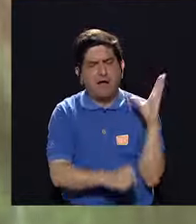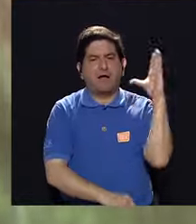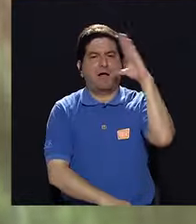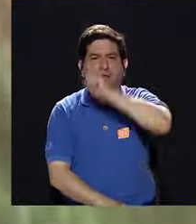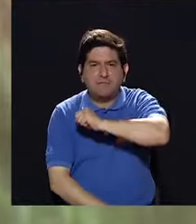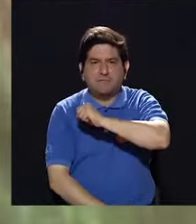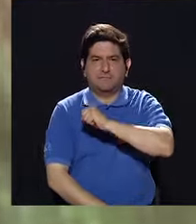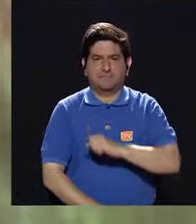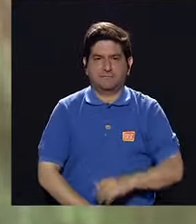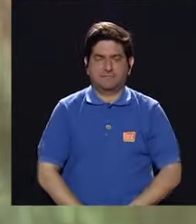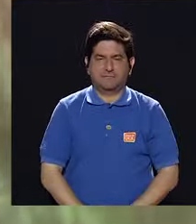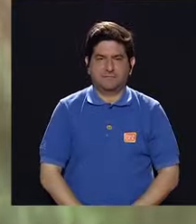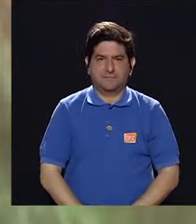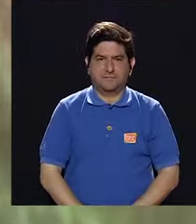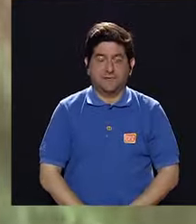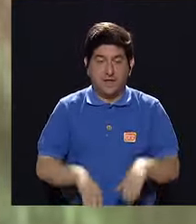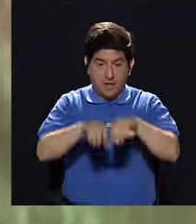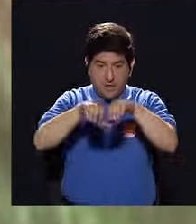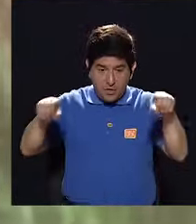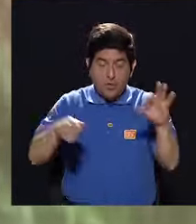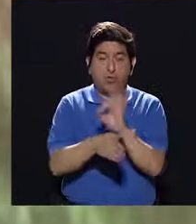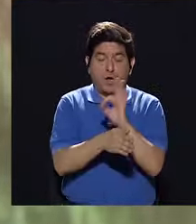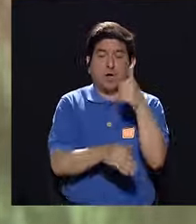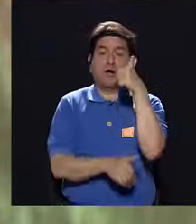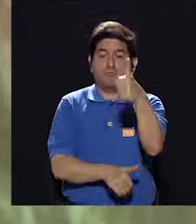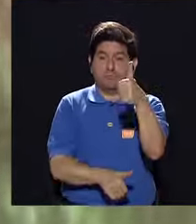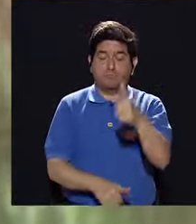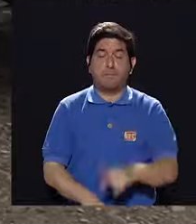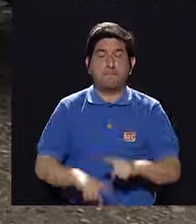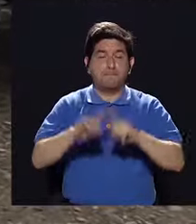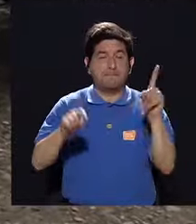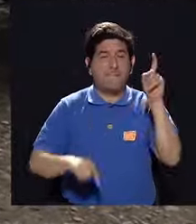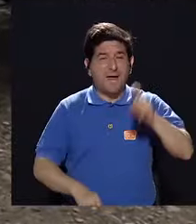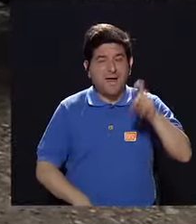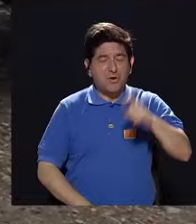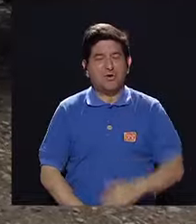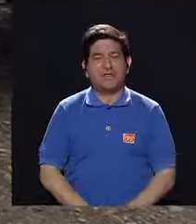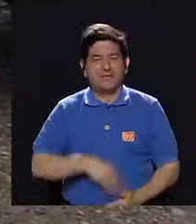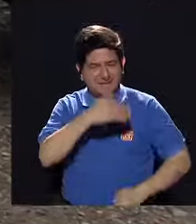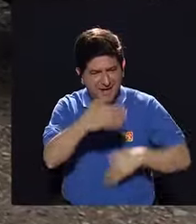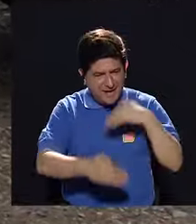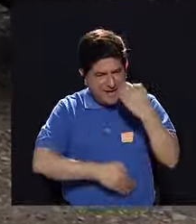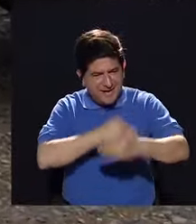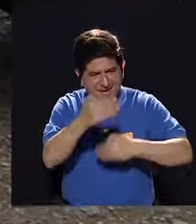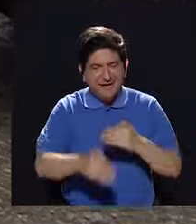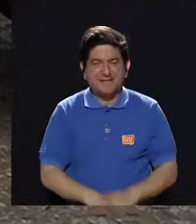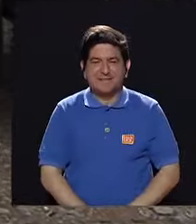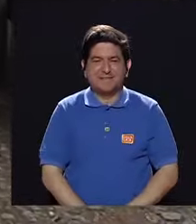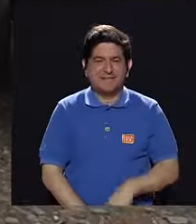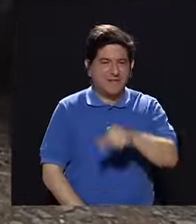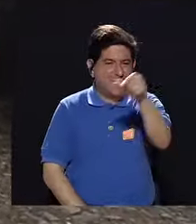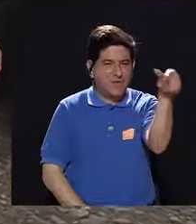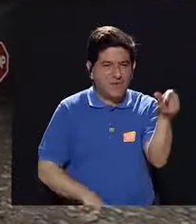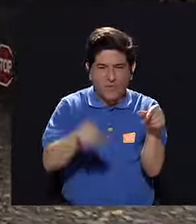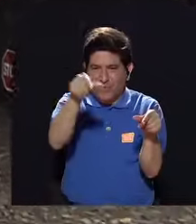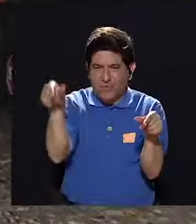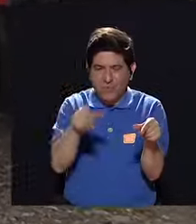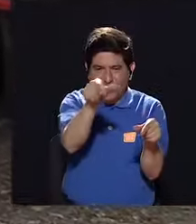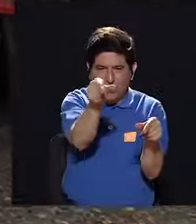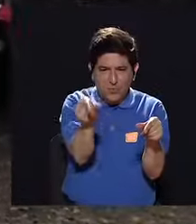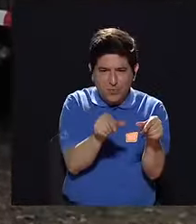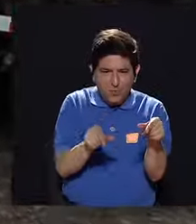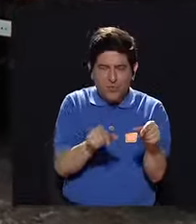vimos que el acueducto funciona bien, pero que se necesitaba una gestión de la cuenca.